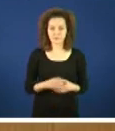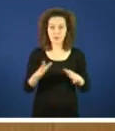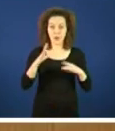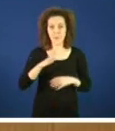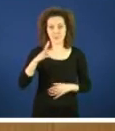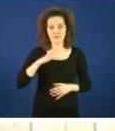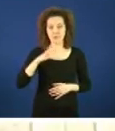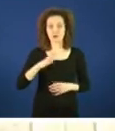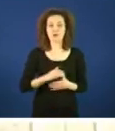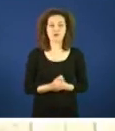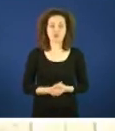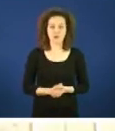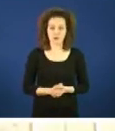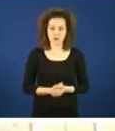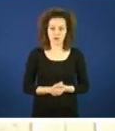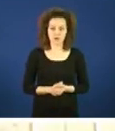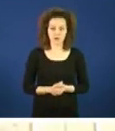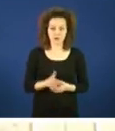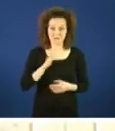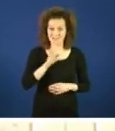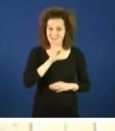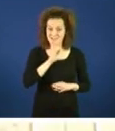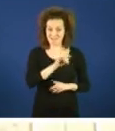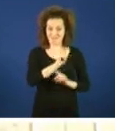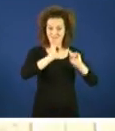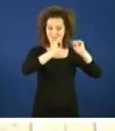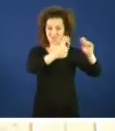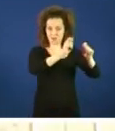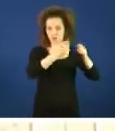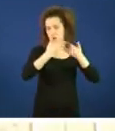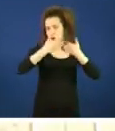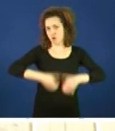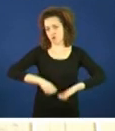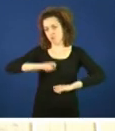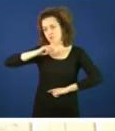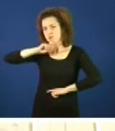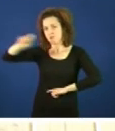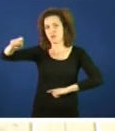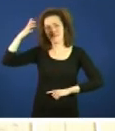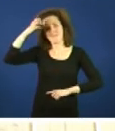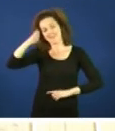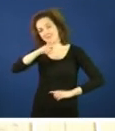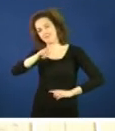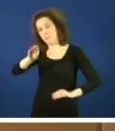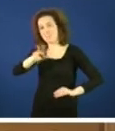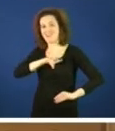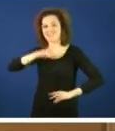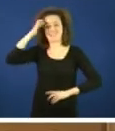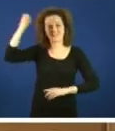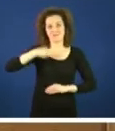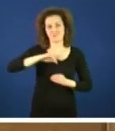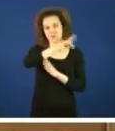Por favor, desta elección darase conta de inmediato a súa majestade el rei, conforme ao disposto no artigo 18 da